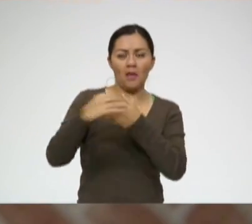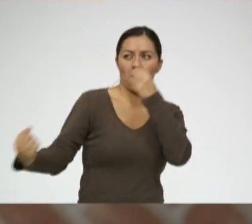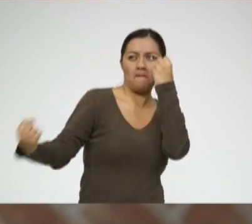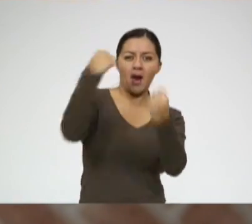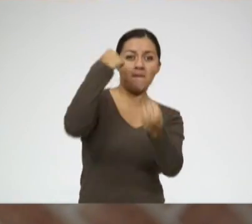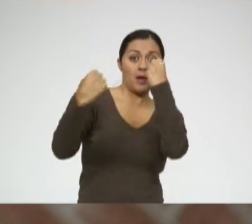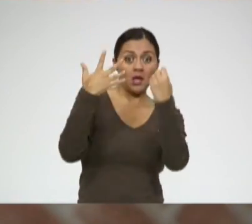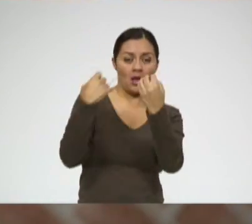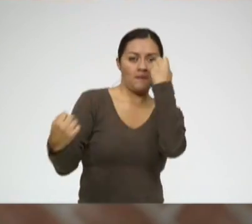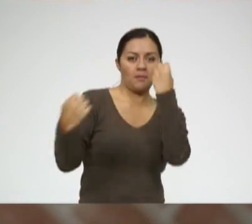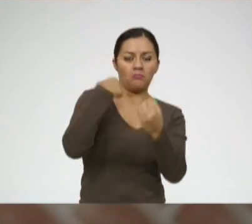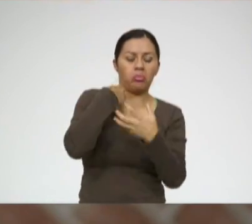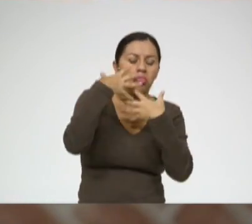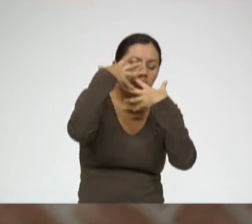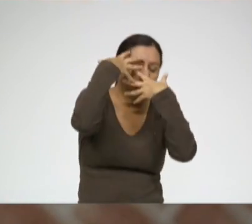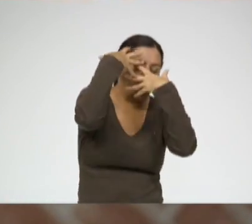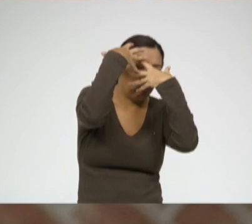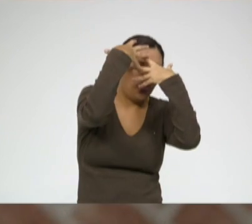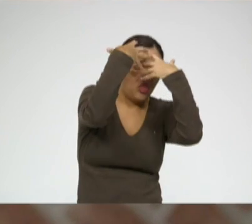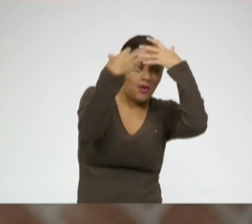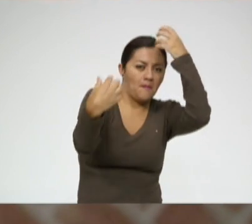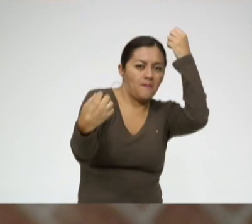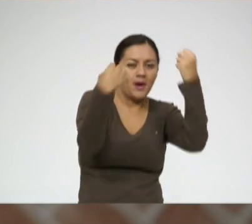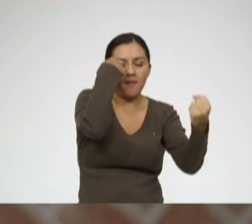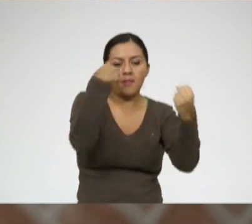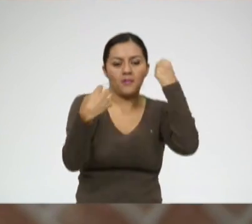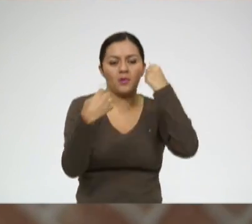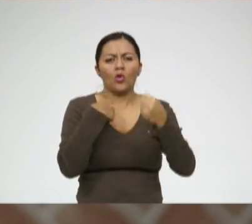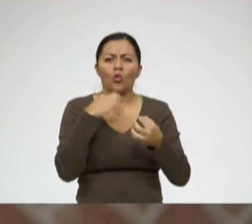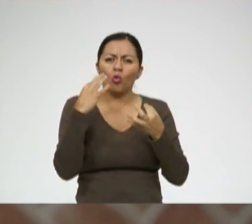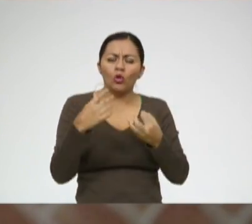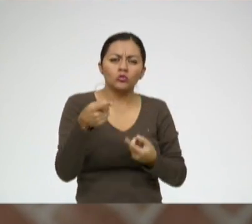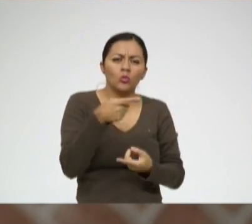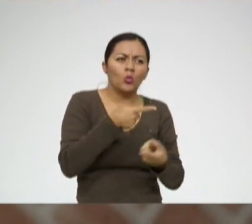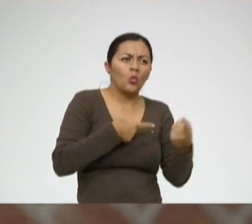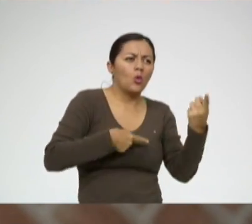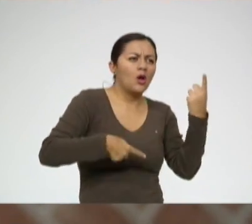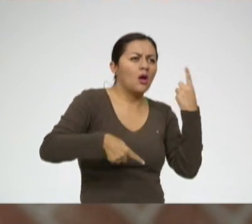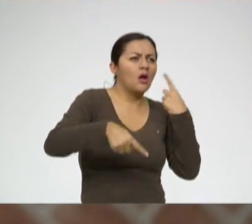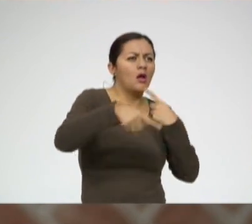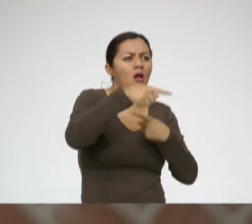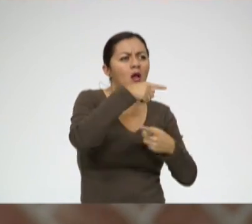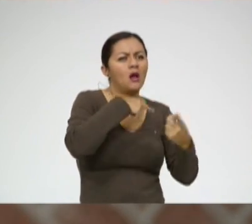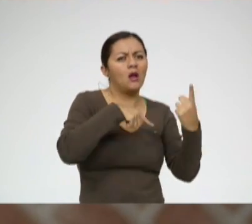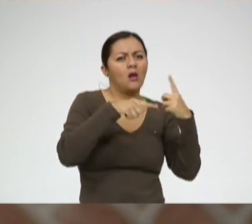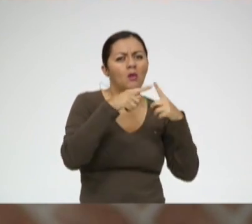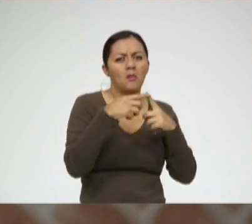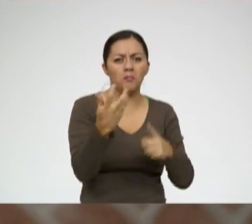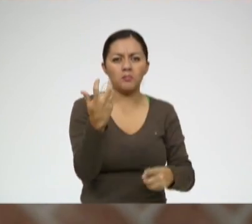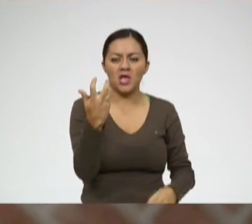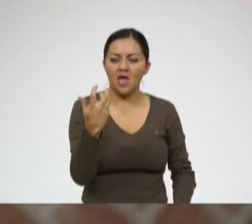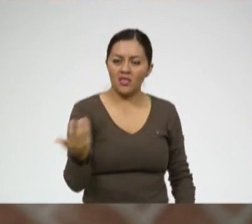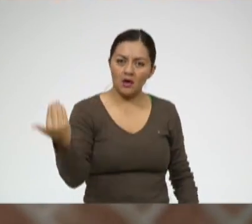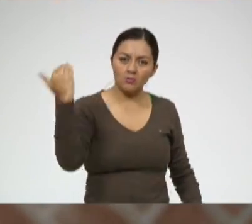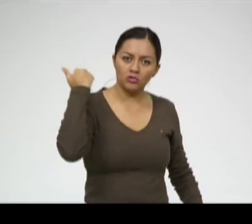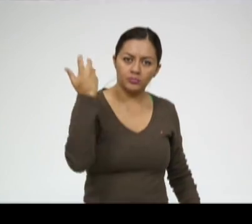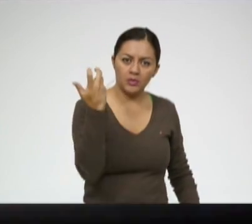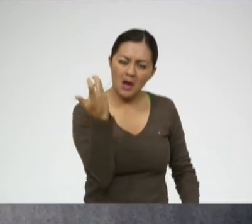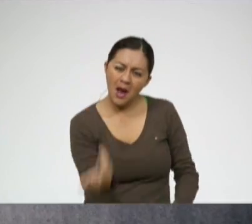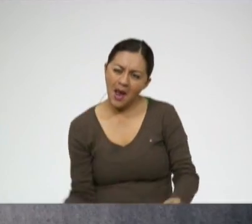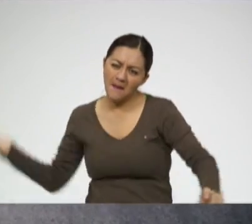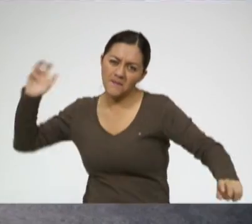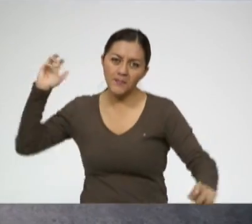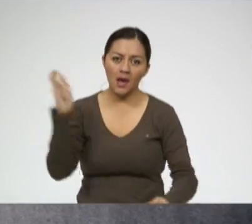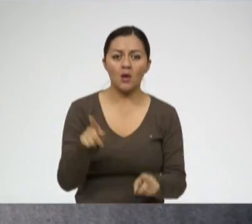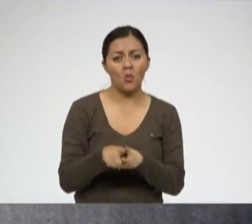y me pegaron. Y yo regresé y con una piedra en mi mochila le golpeé a algunos.